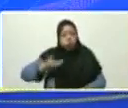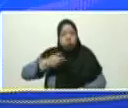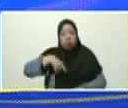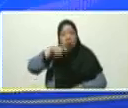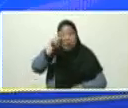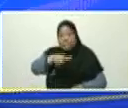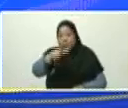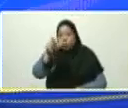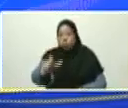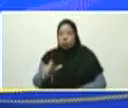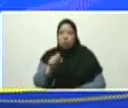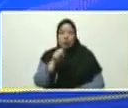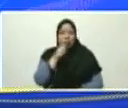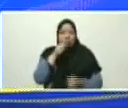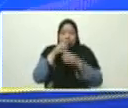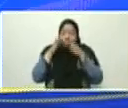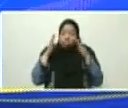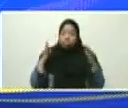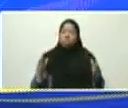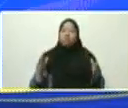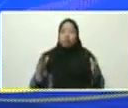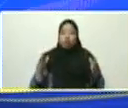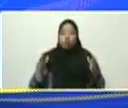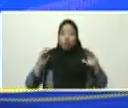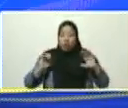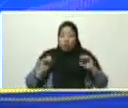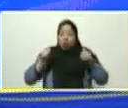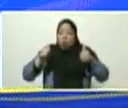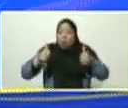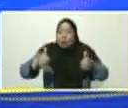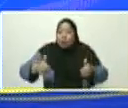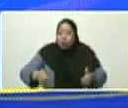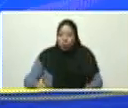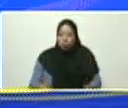que logró abrir el camino